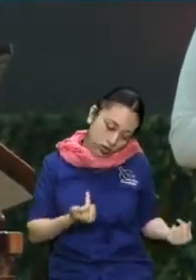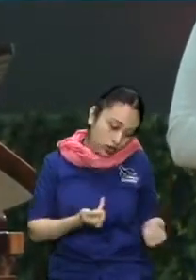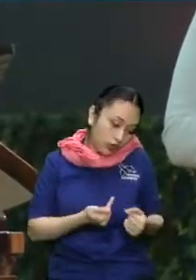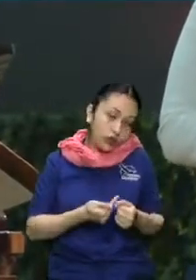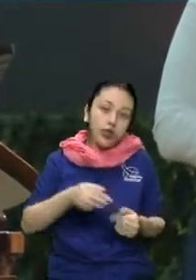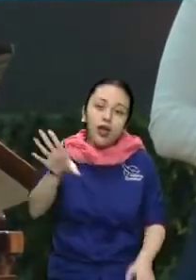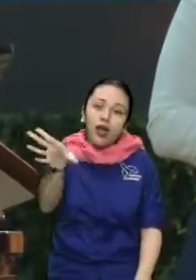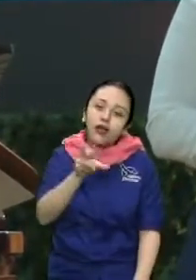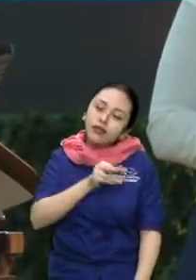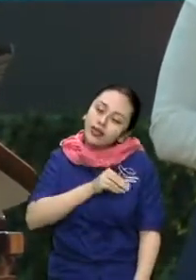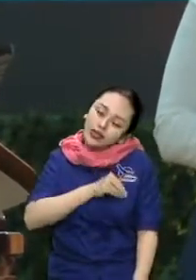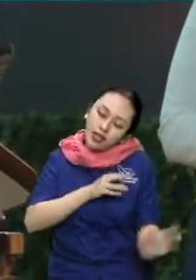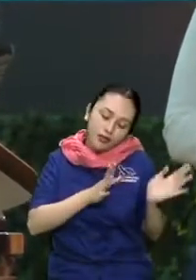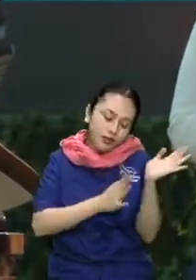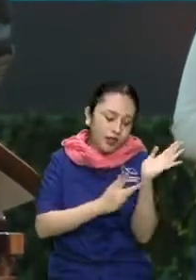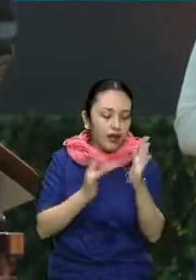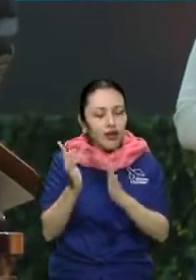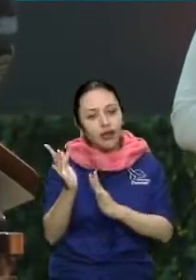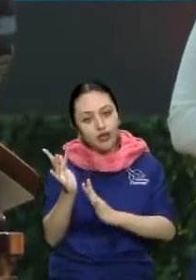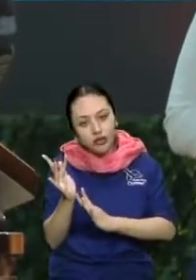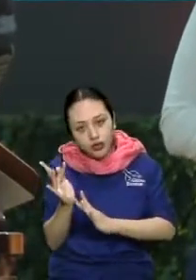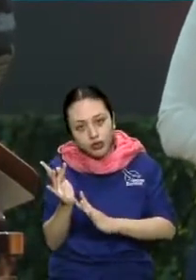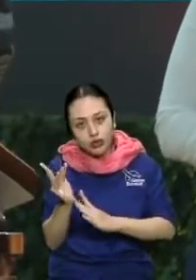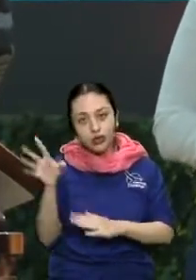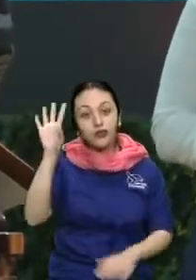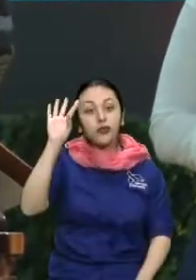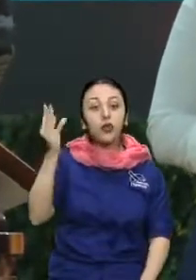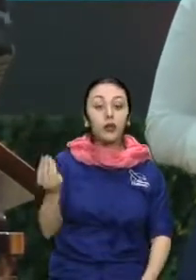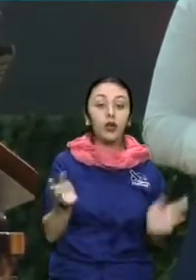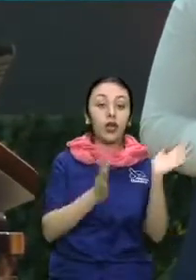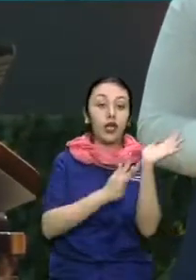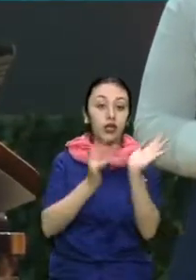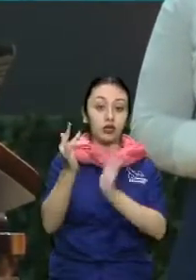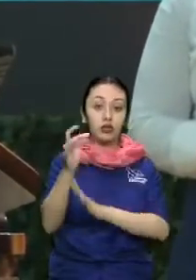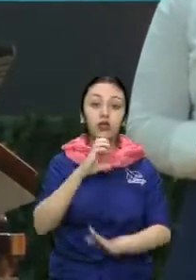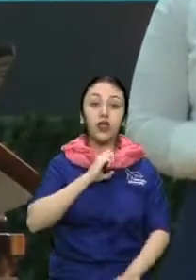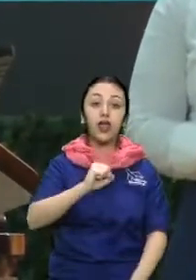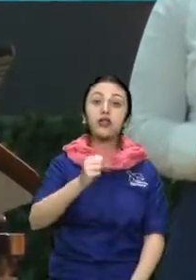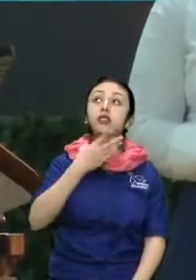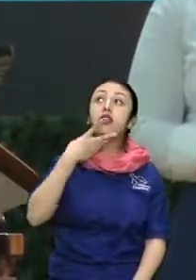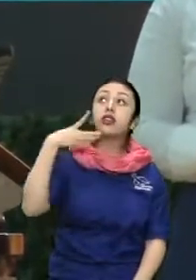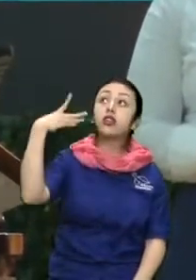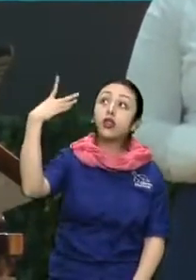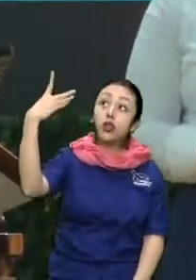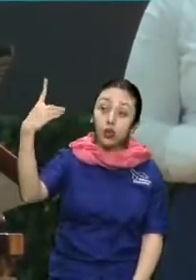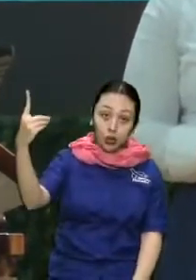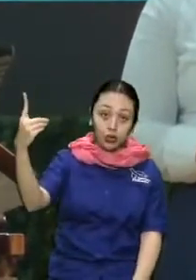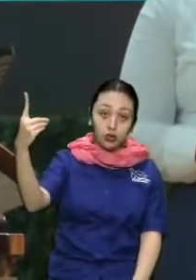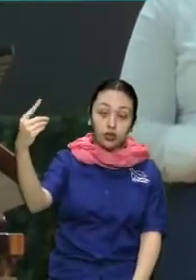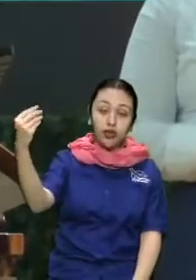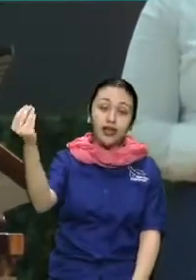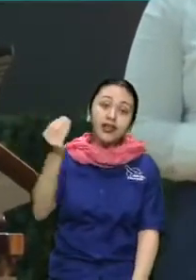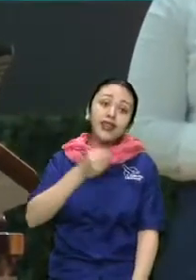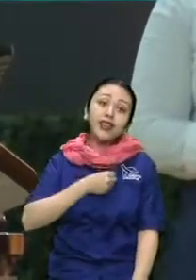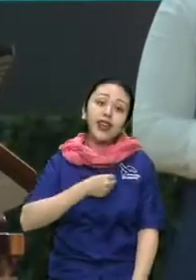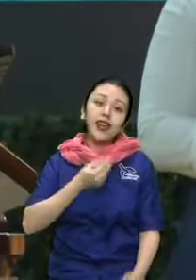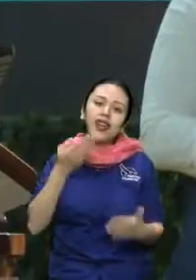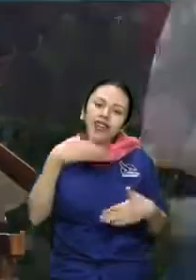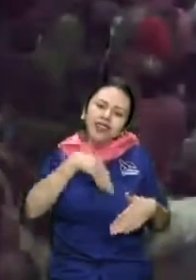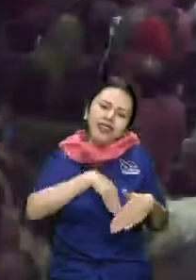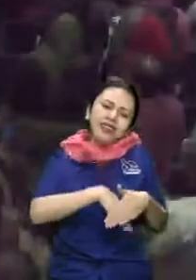Jesucristo, el Hijo de Dios, Dios mismo, Dios hecho carne. Ahora se quiere hacer carne, pero dentro de ti.